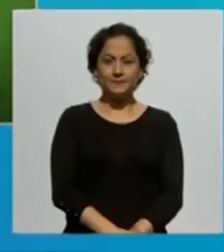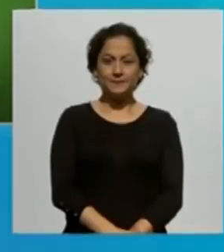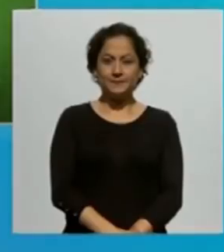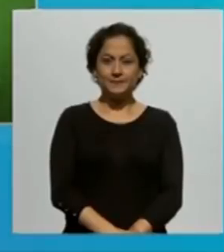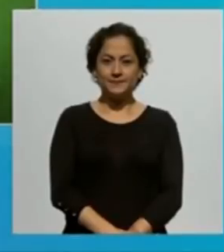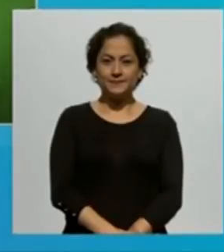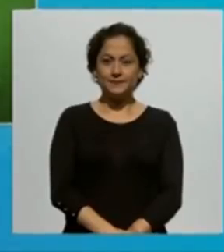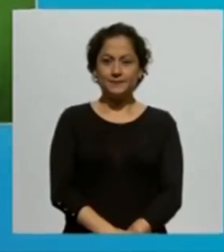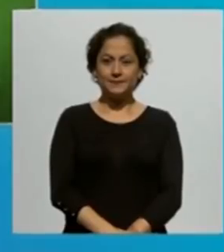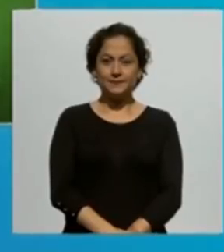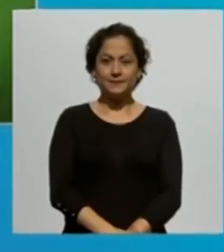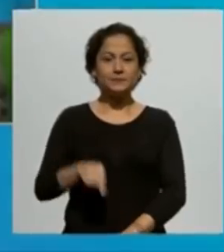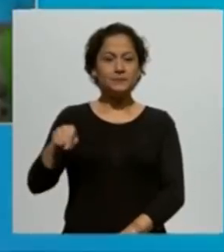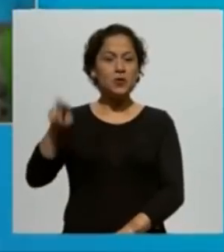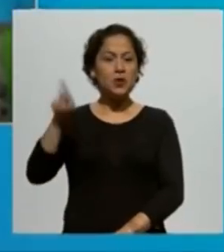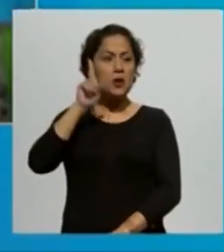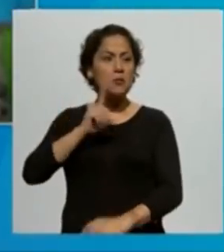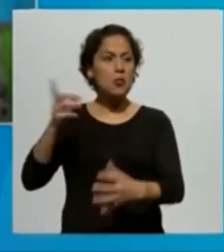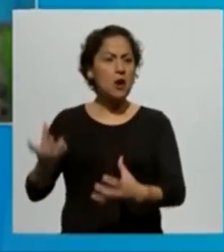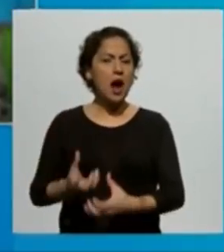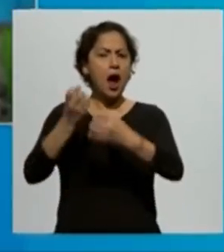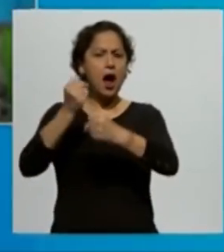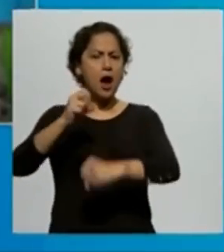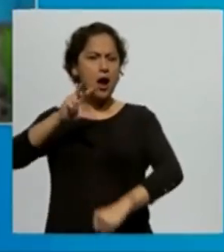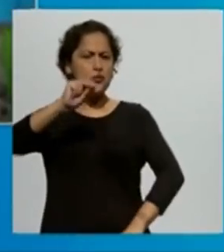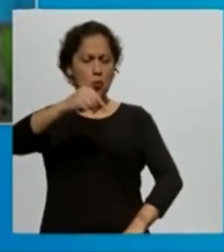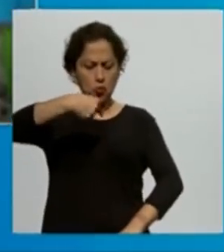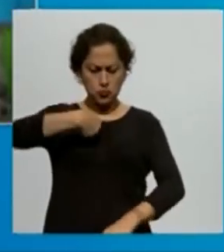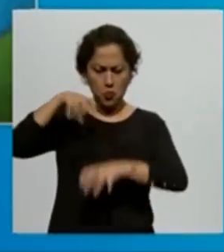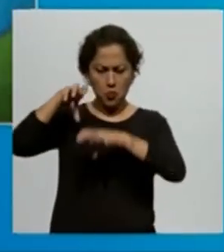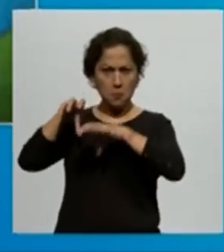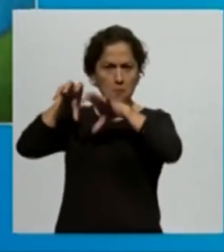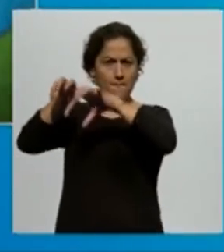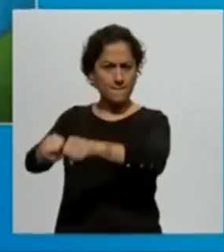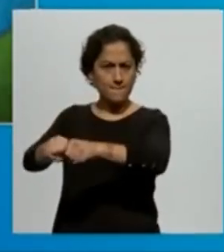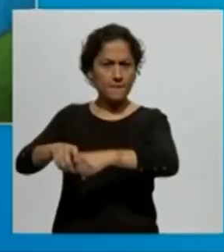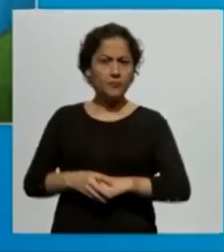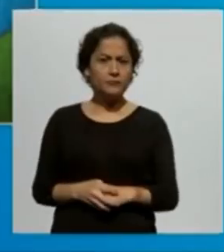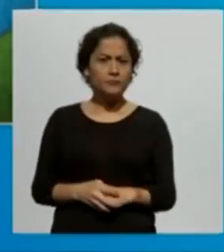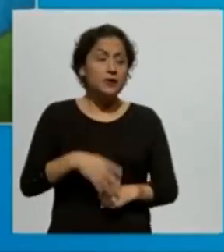¡Nadie salva a esta dama! ¡Porque es mi prisionera!